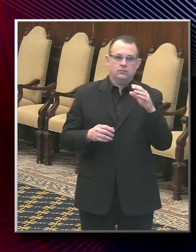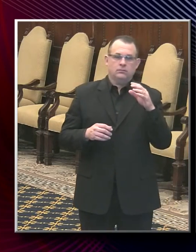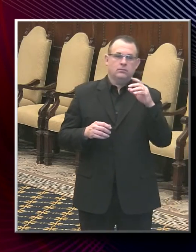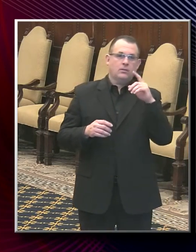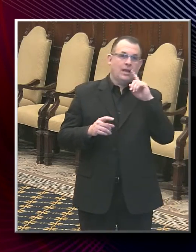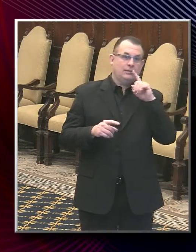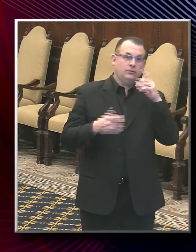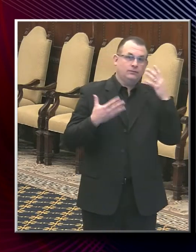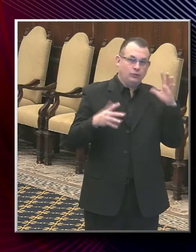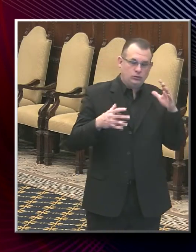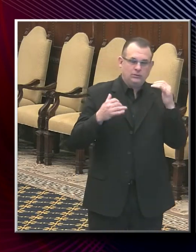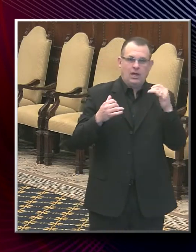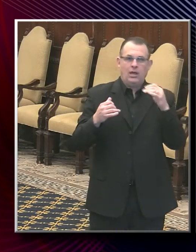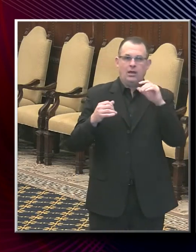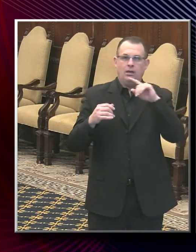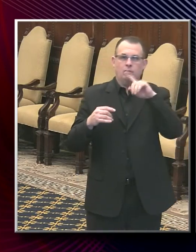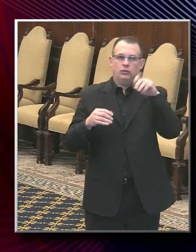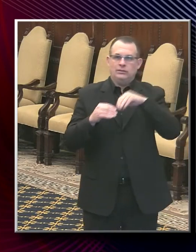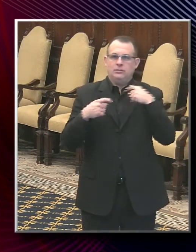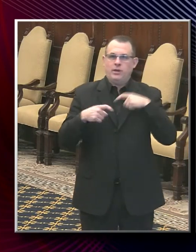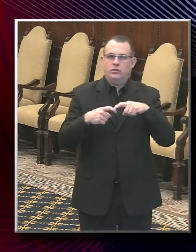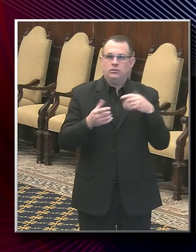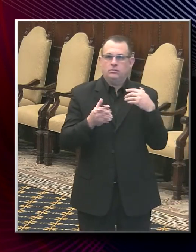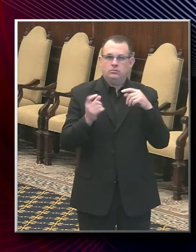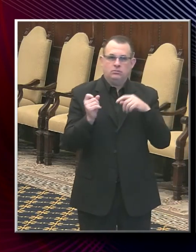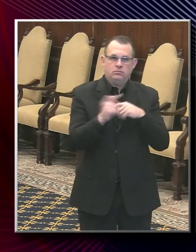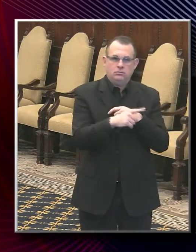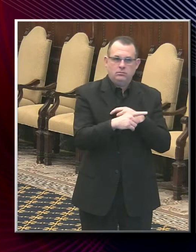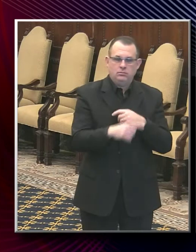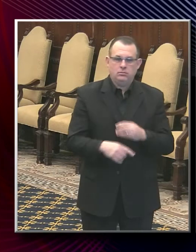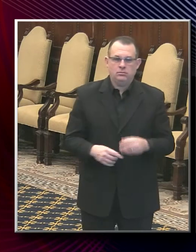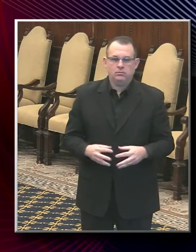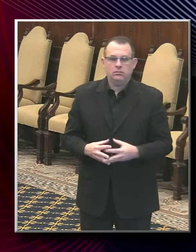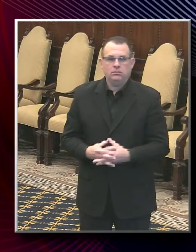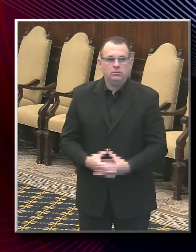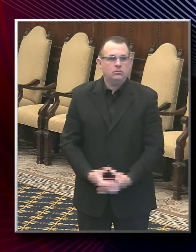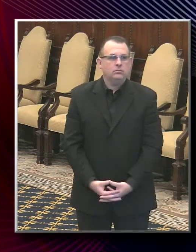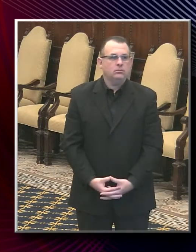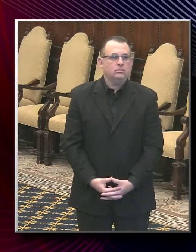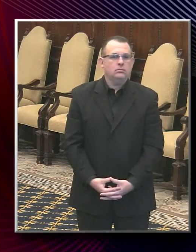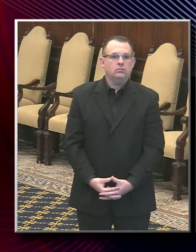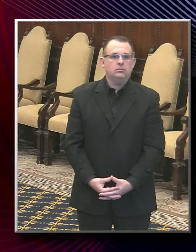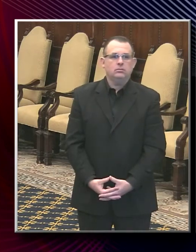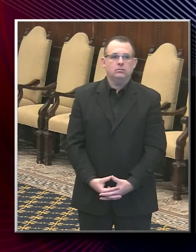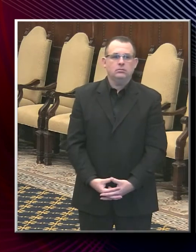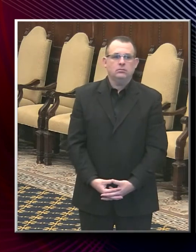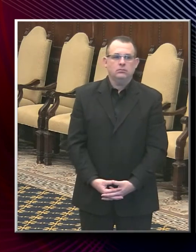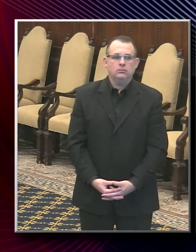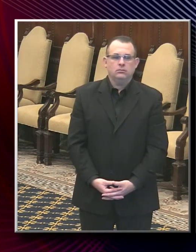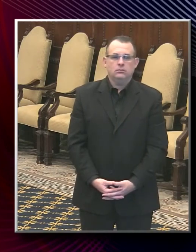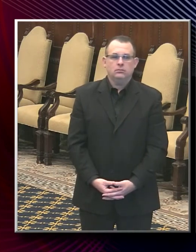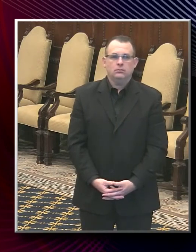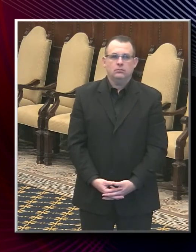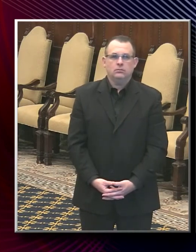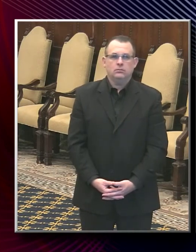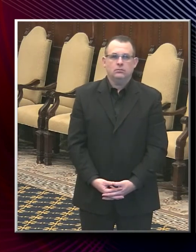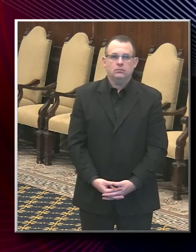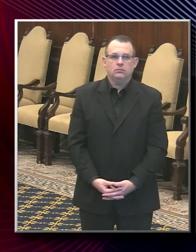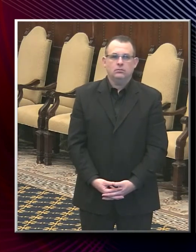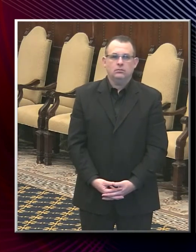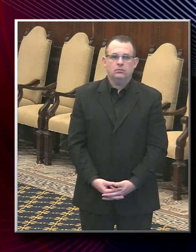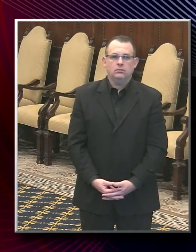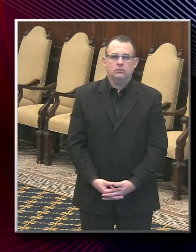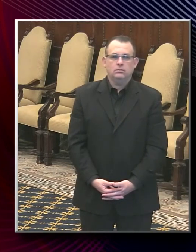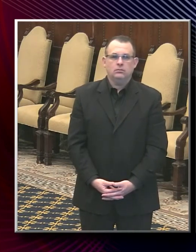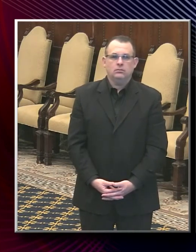de trabajadores que dicen que las condiciones en sus centros de trabajo son precarias, no se les está ofreciendo